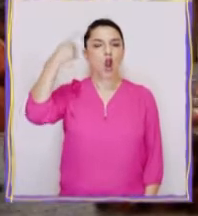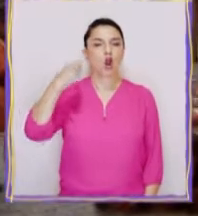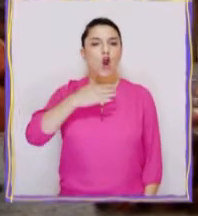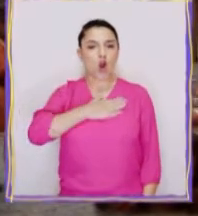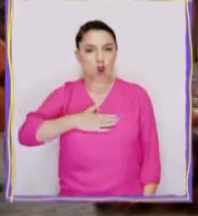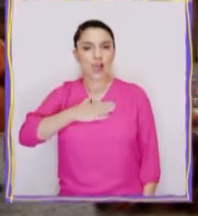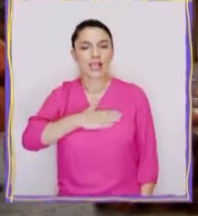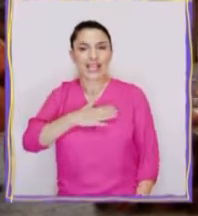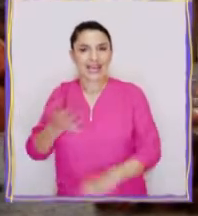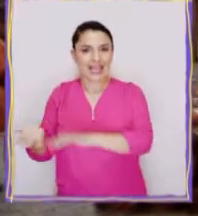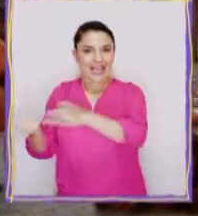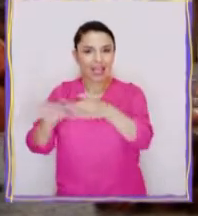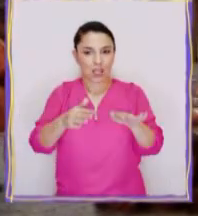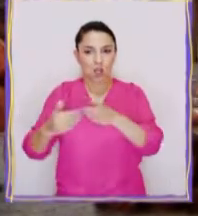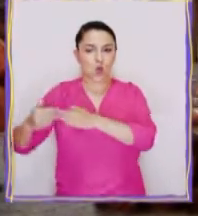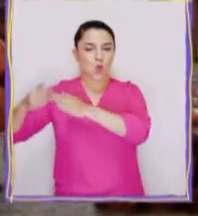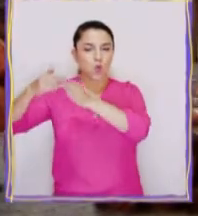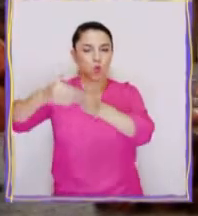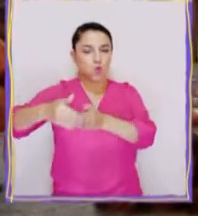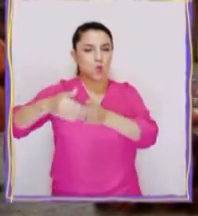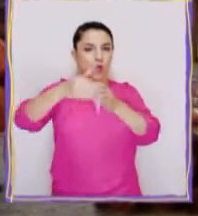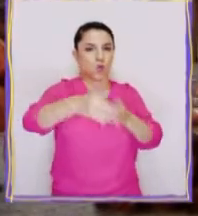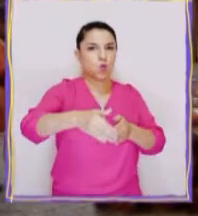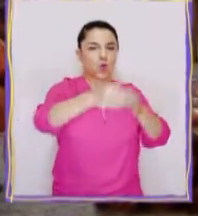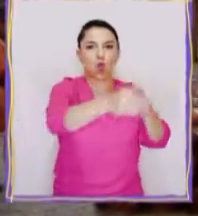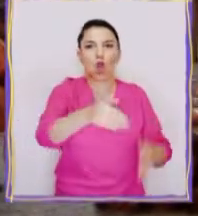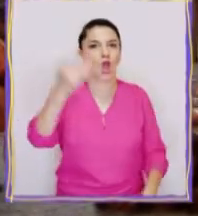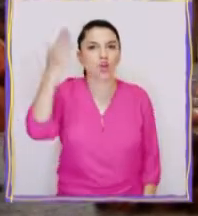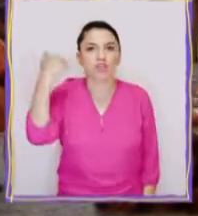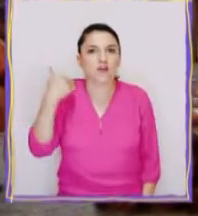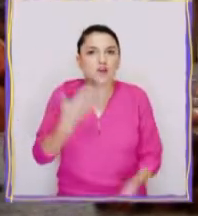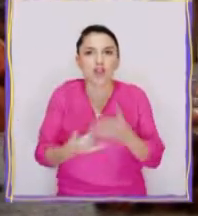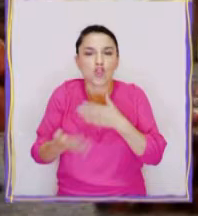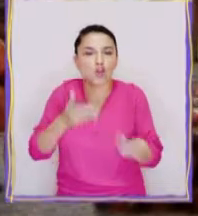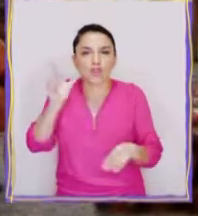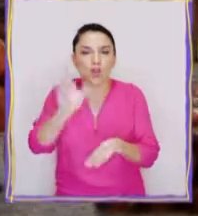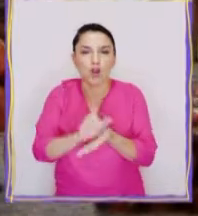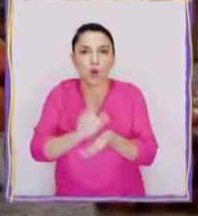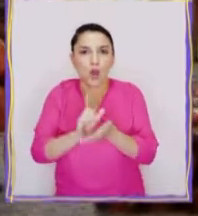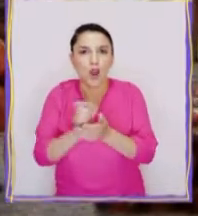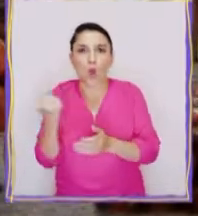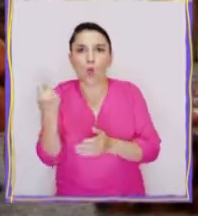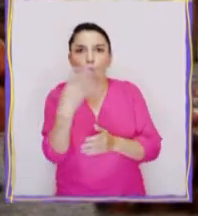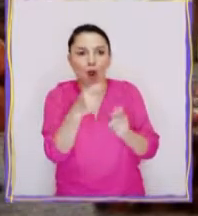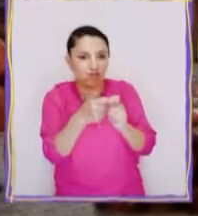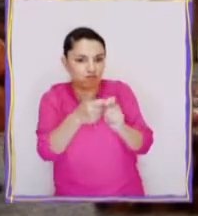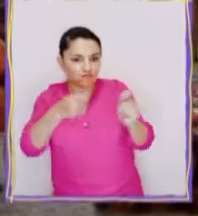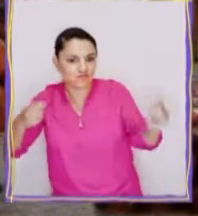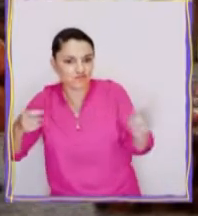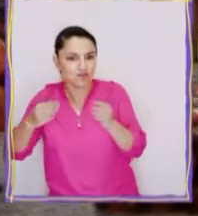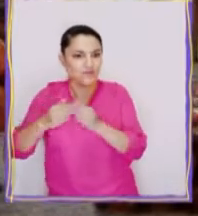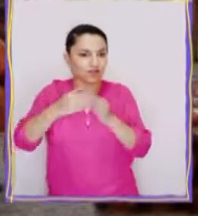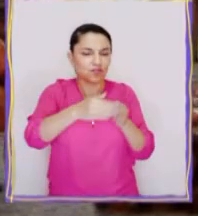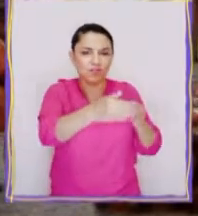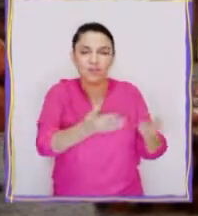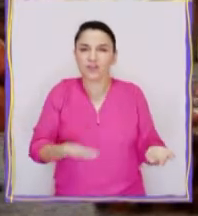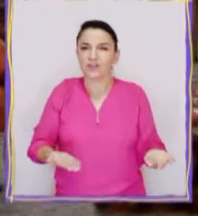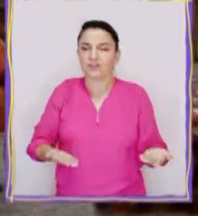loco quiere atravesar el océano Atlántico sin saber dónde estamos o cuánto hemos recorrido?